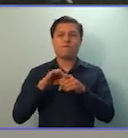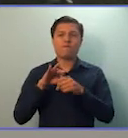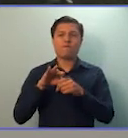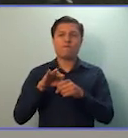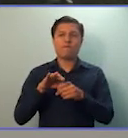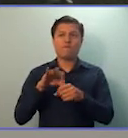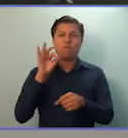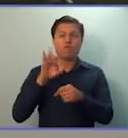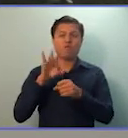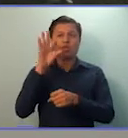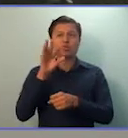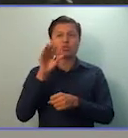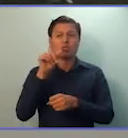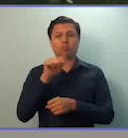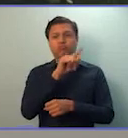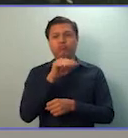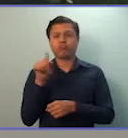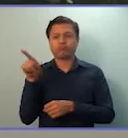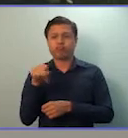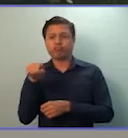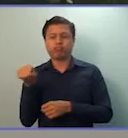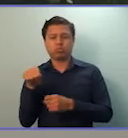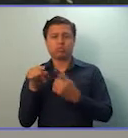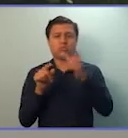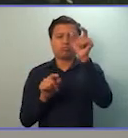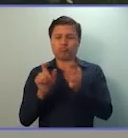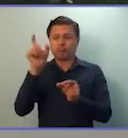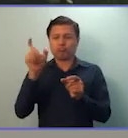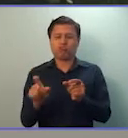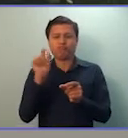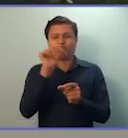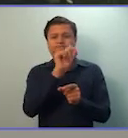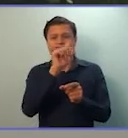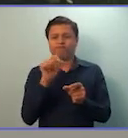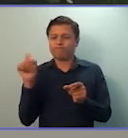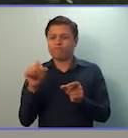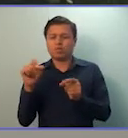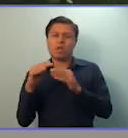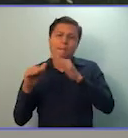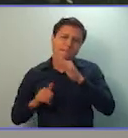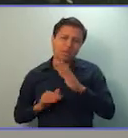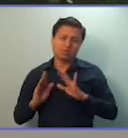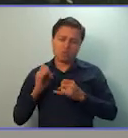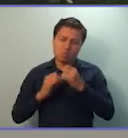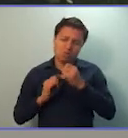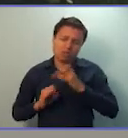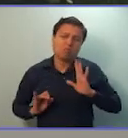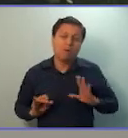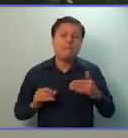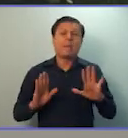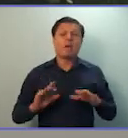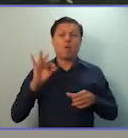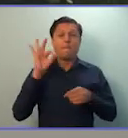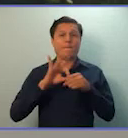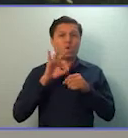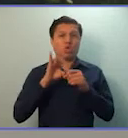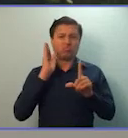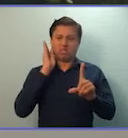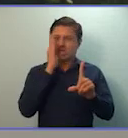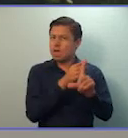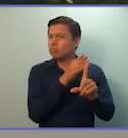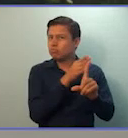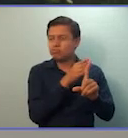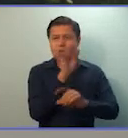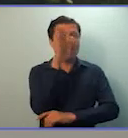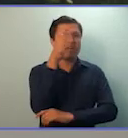este por un x partido entonces la cantidad de votos cruzados entonces lo vamos a dar de último entonces por lo tanto a primeras horas